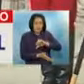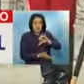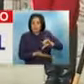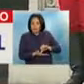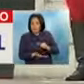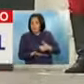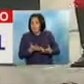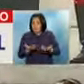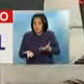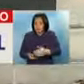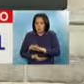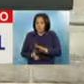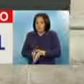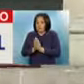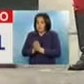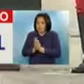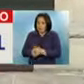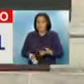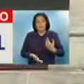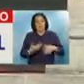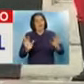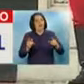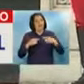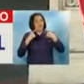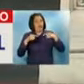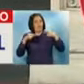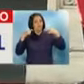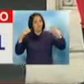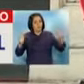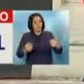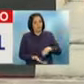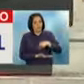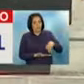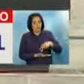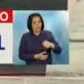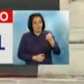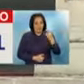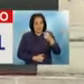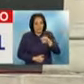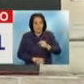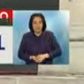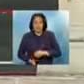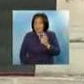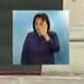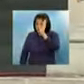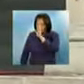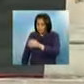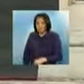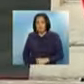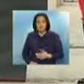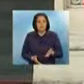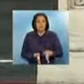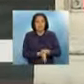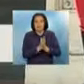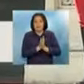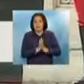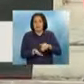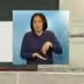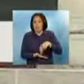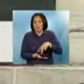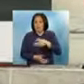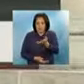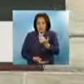como todos se lo pedían, repitió su ya tan famoso baile. Sigue saludando al público, quienes le piden